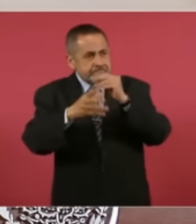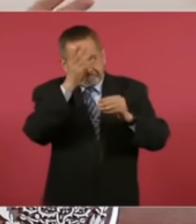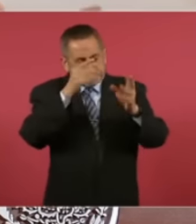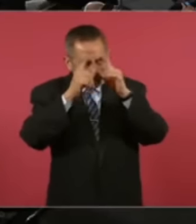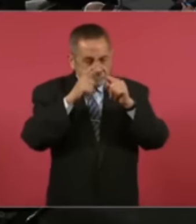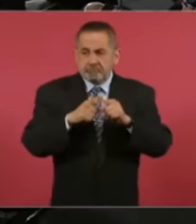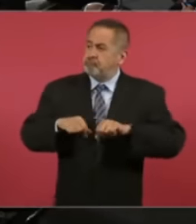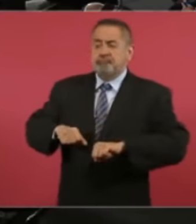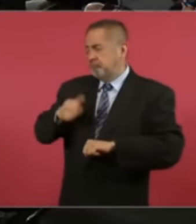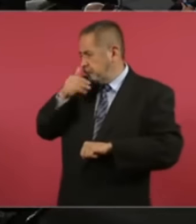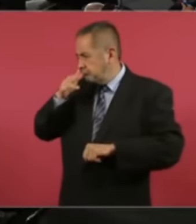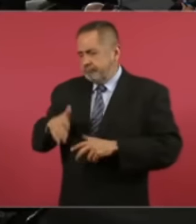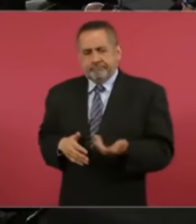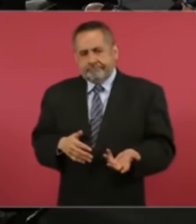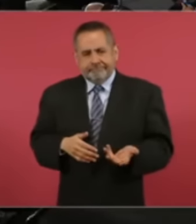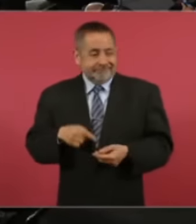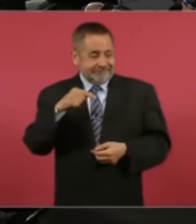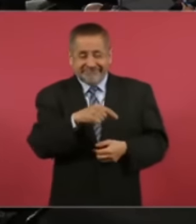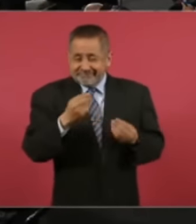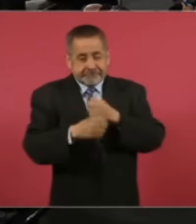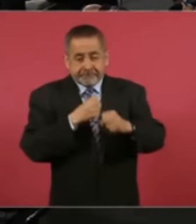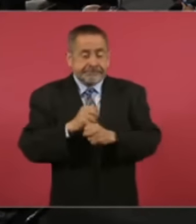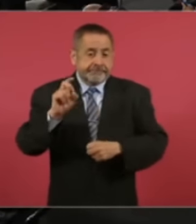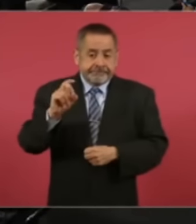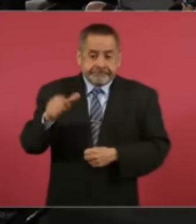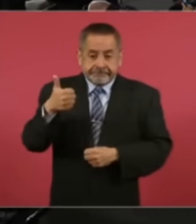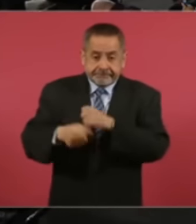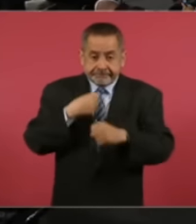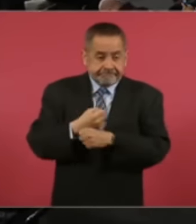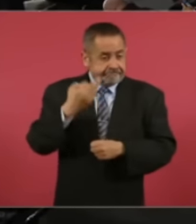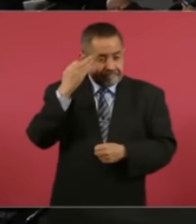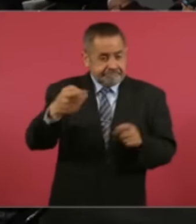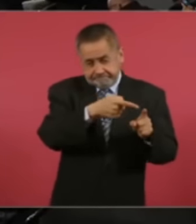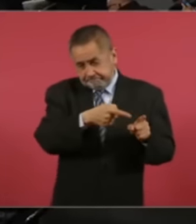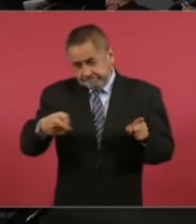porque sí, fueron muchos años, 36 años.